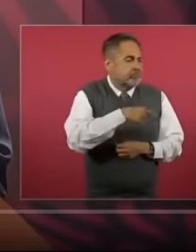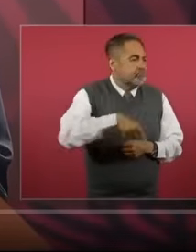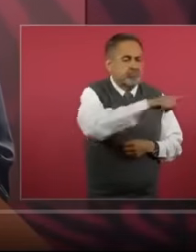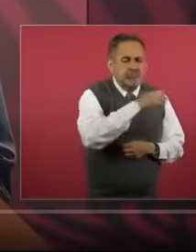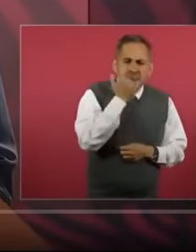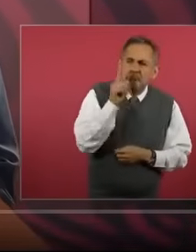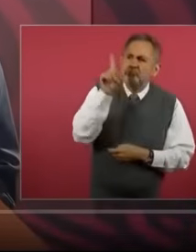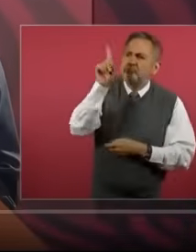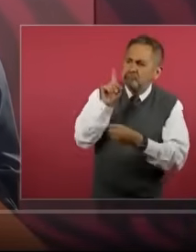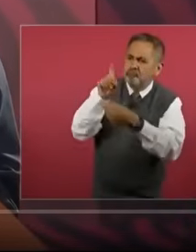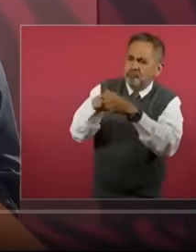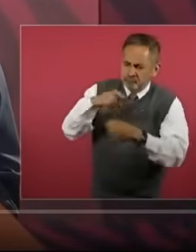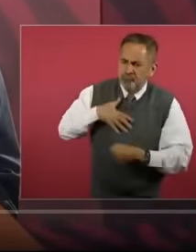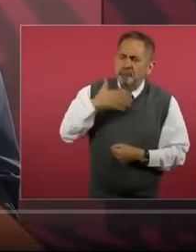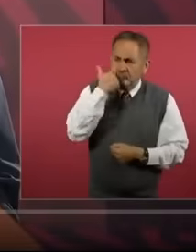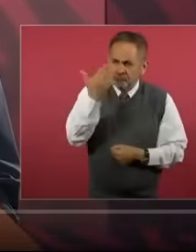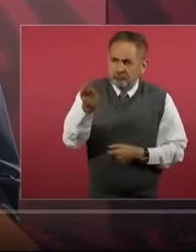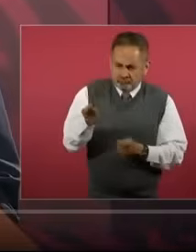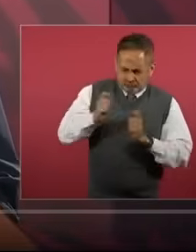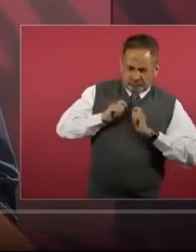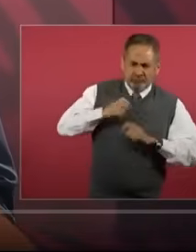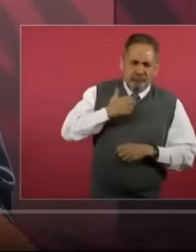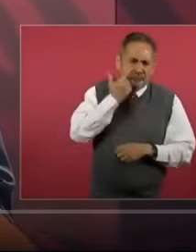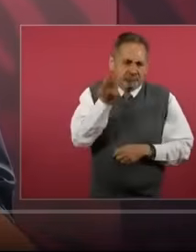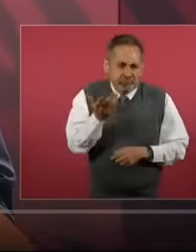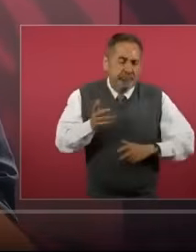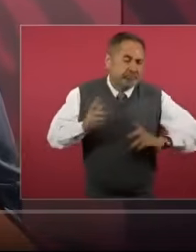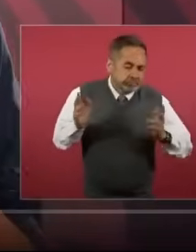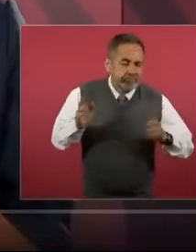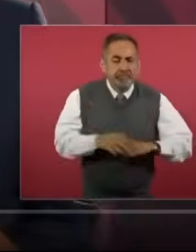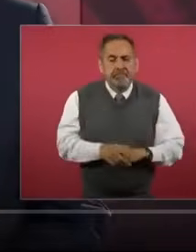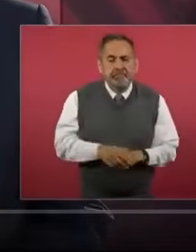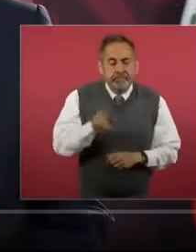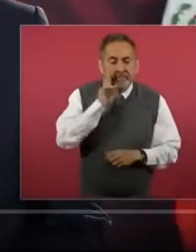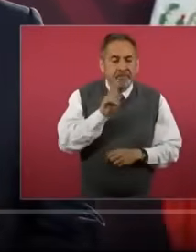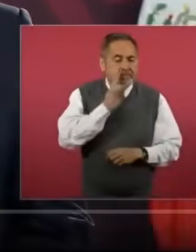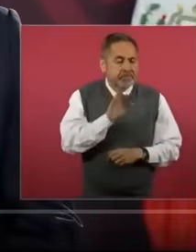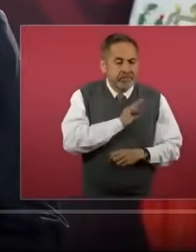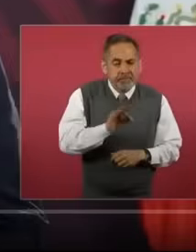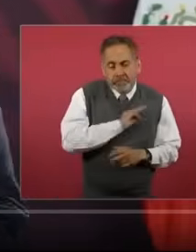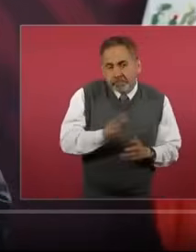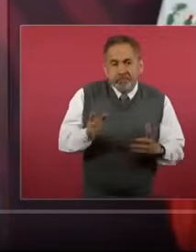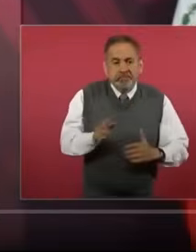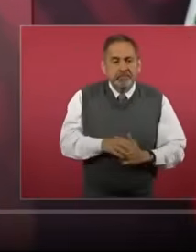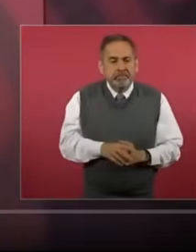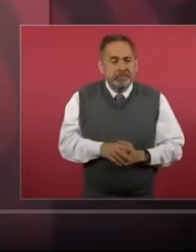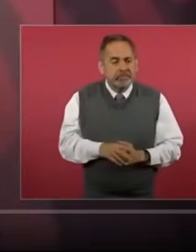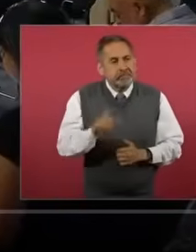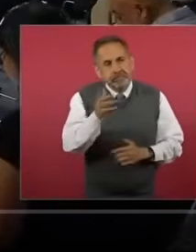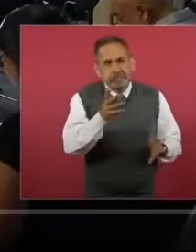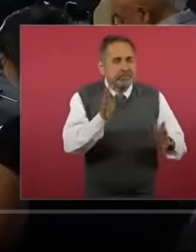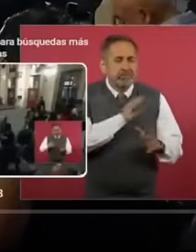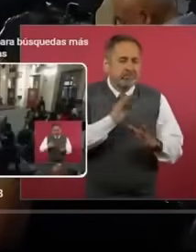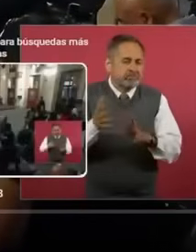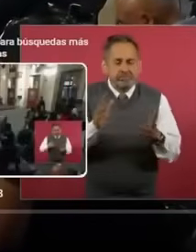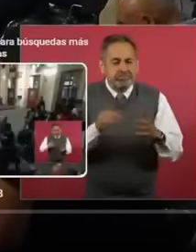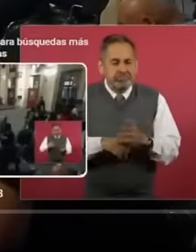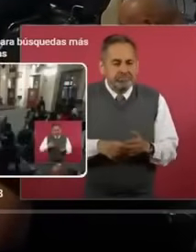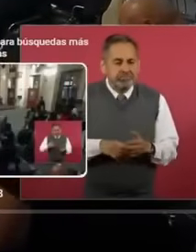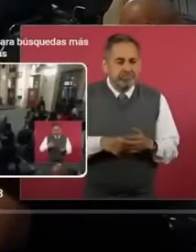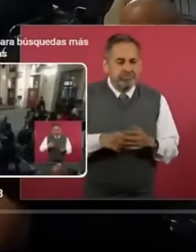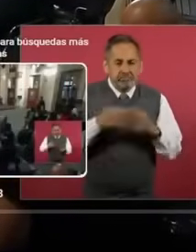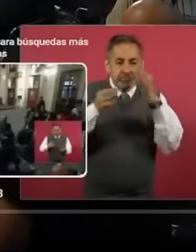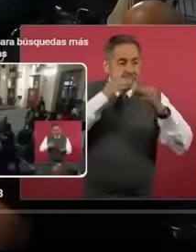matrícula escolar, escuelas tediosas y cansadas, sin las herramientas necesarias, simple y sencillamente un maestro con